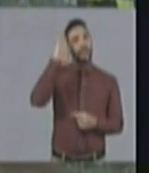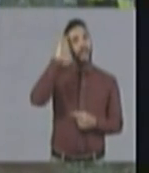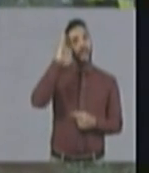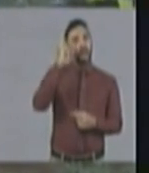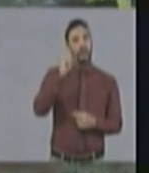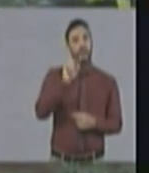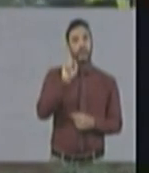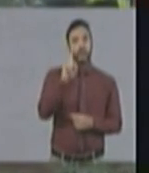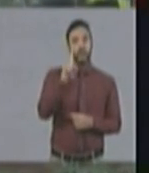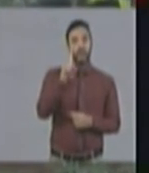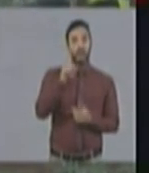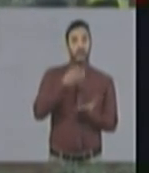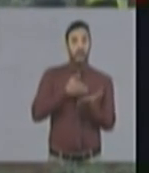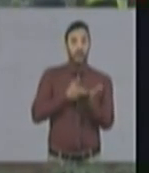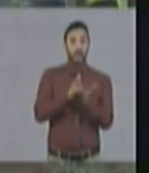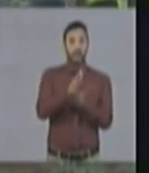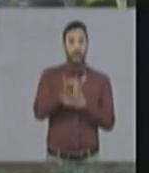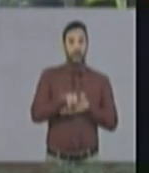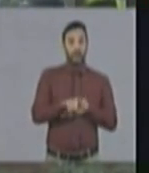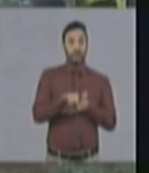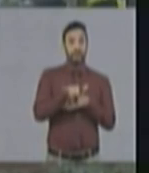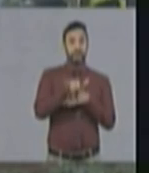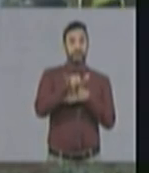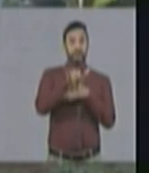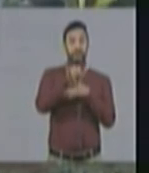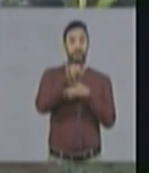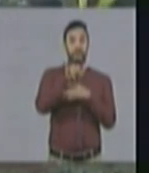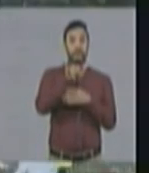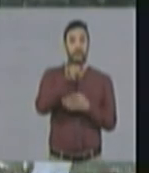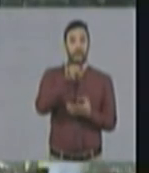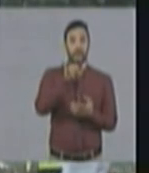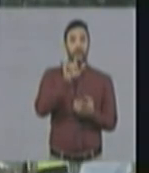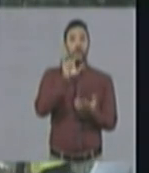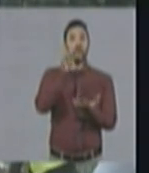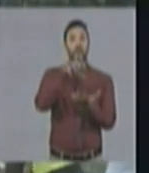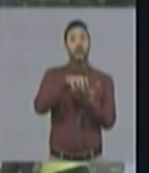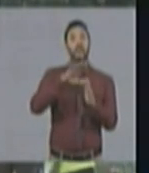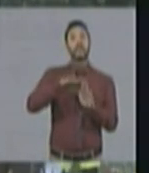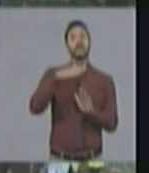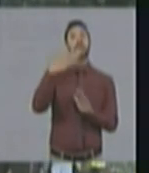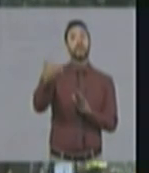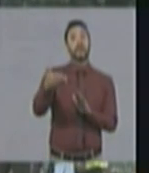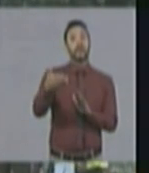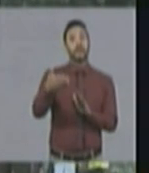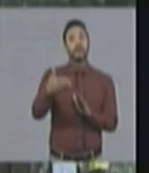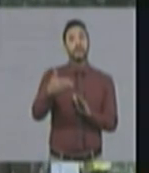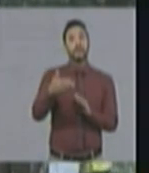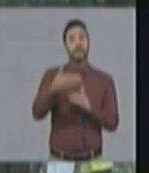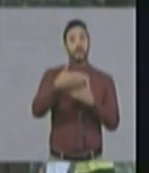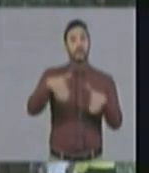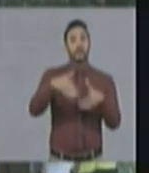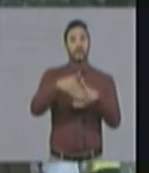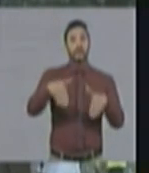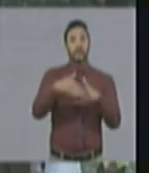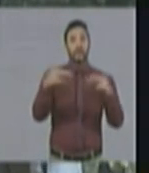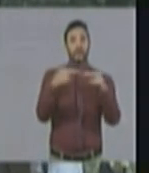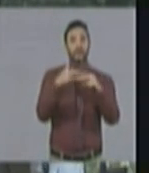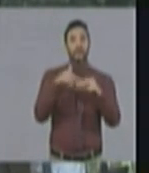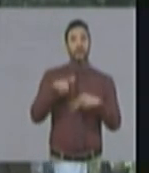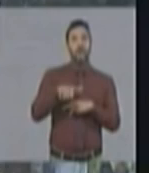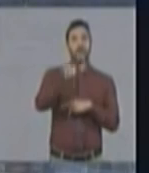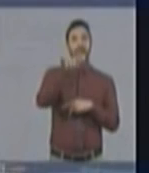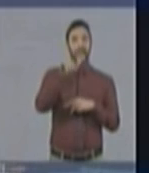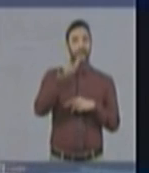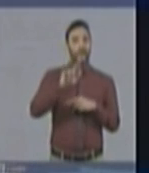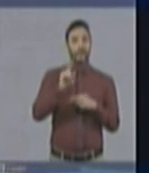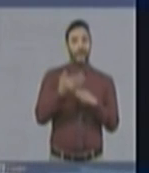hubiese continuado vuelo, el lugar de impacto hubiera sido posterior a la avenida, a la avenida Boyeros, y no ocurrió así,